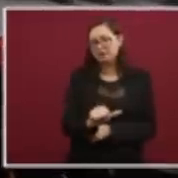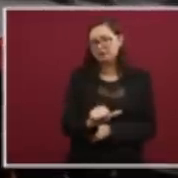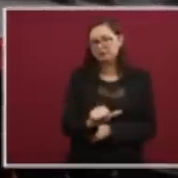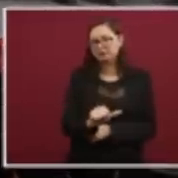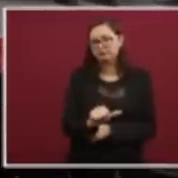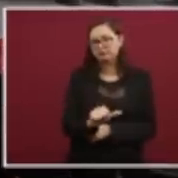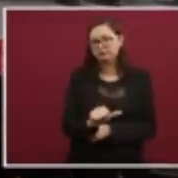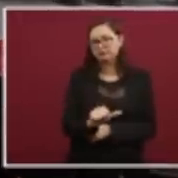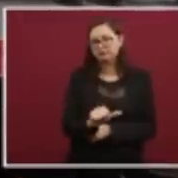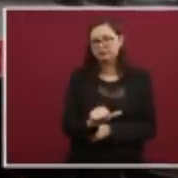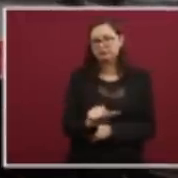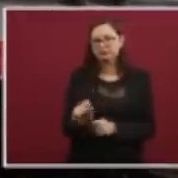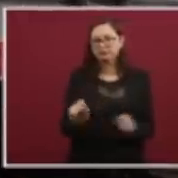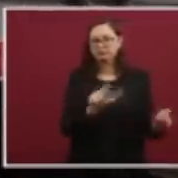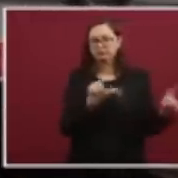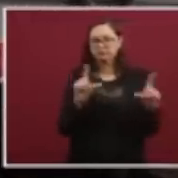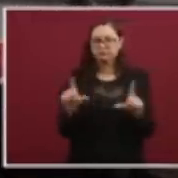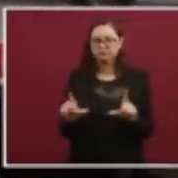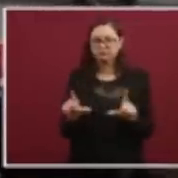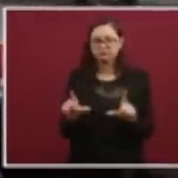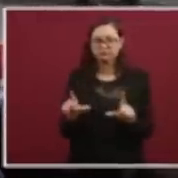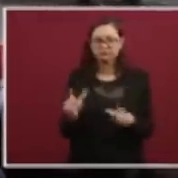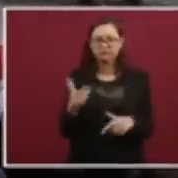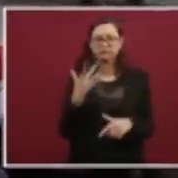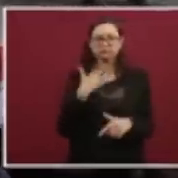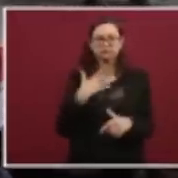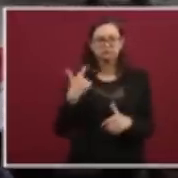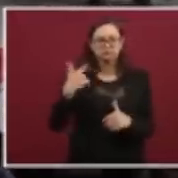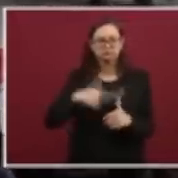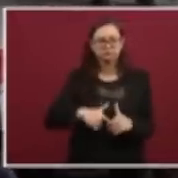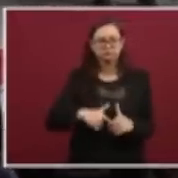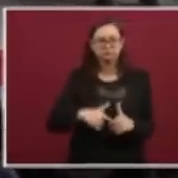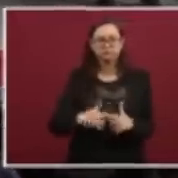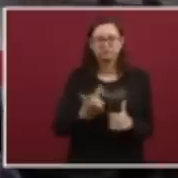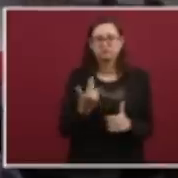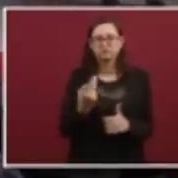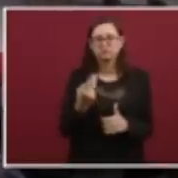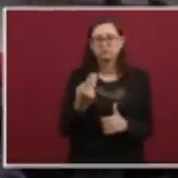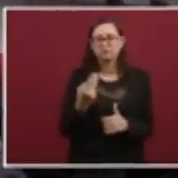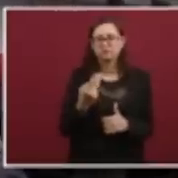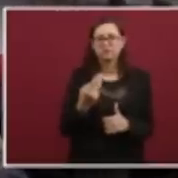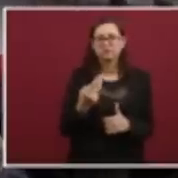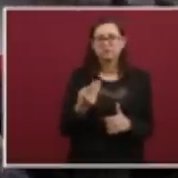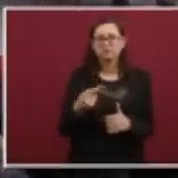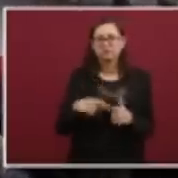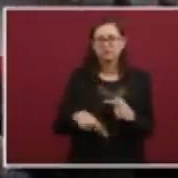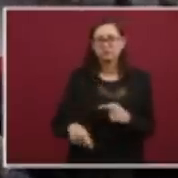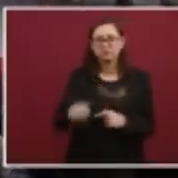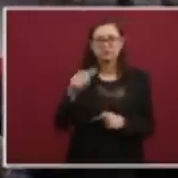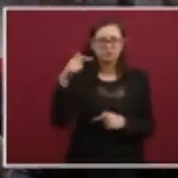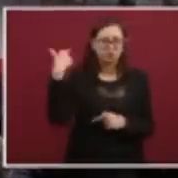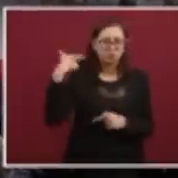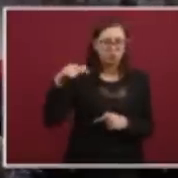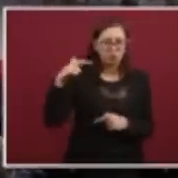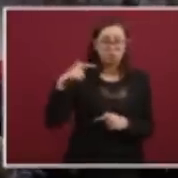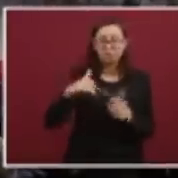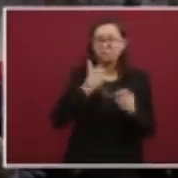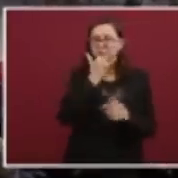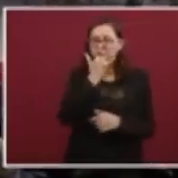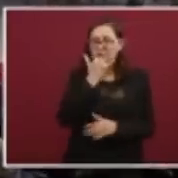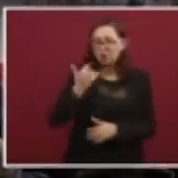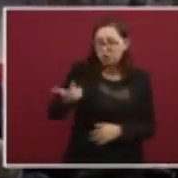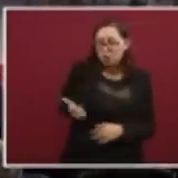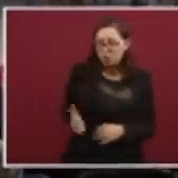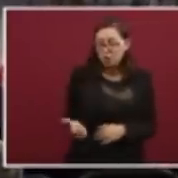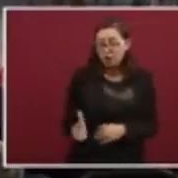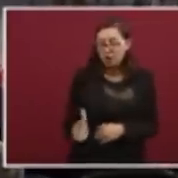LP, gasolina regular, aparecen 7 gasolineras en el corredor industrial de Guanajuato. Es una